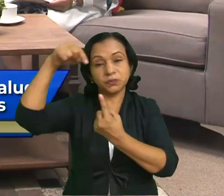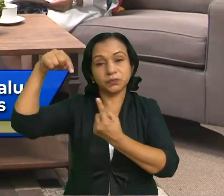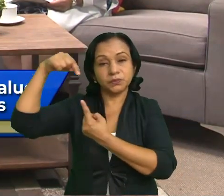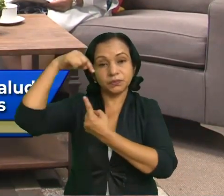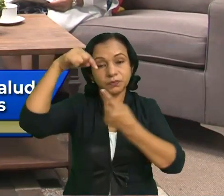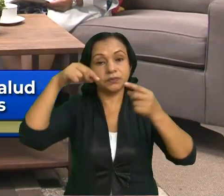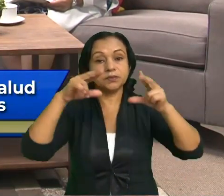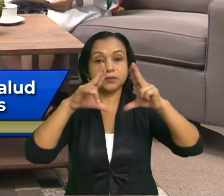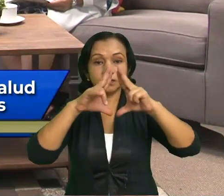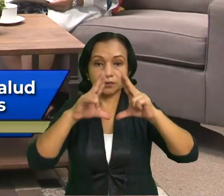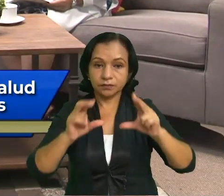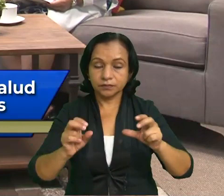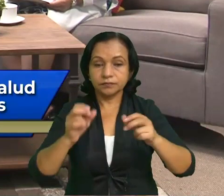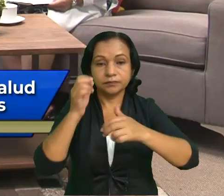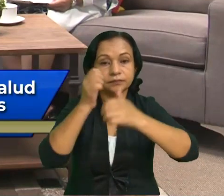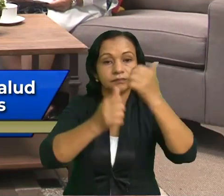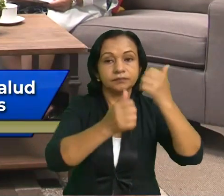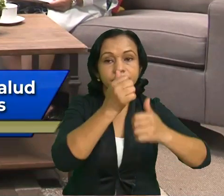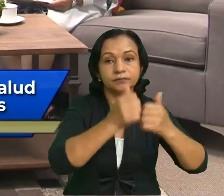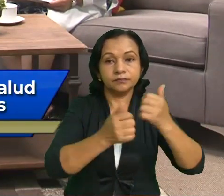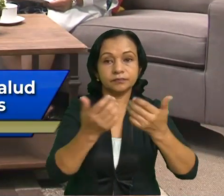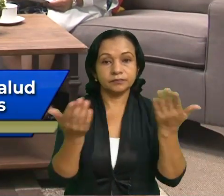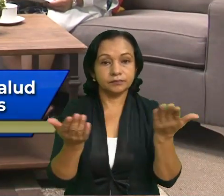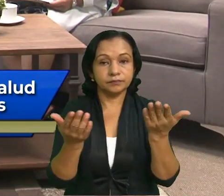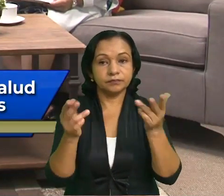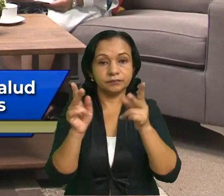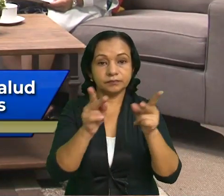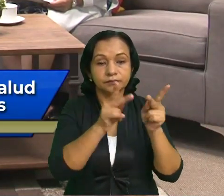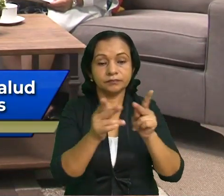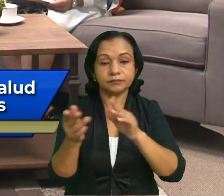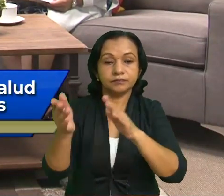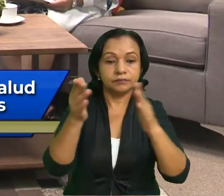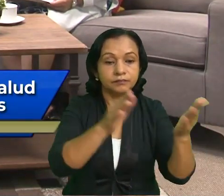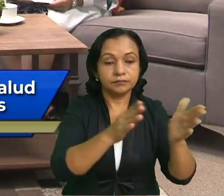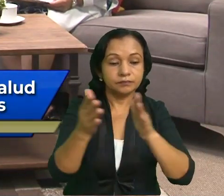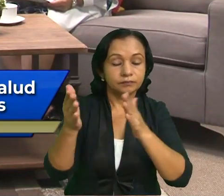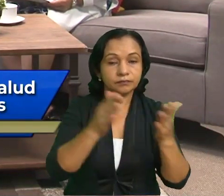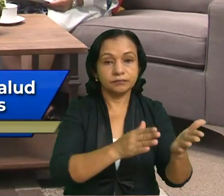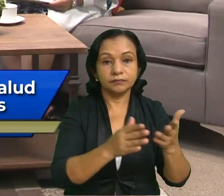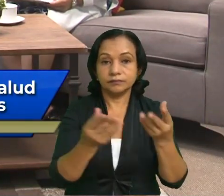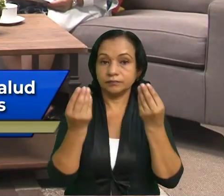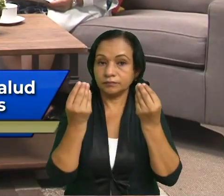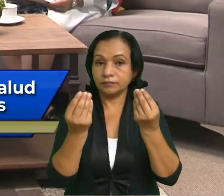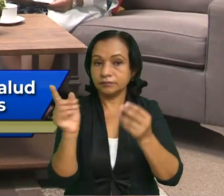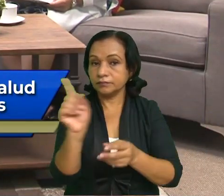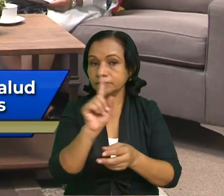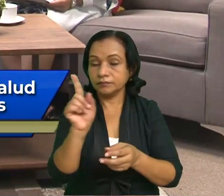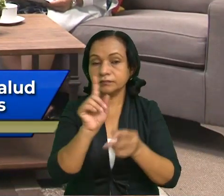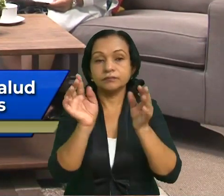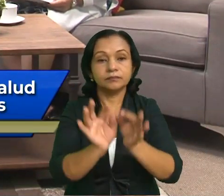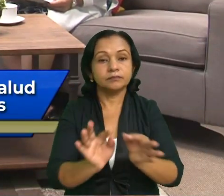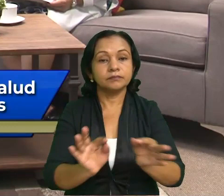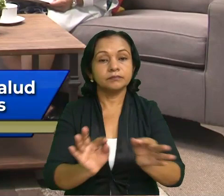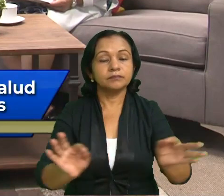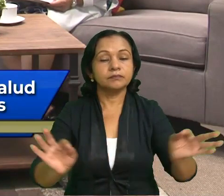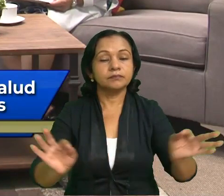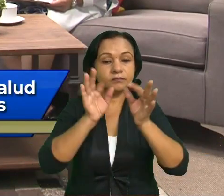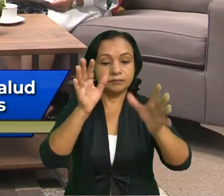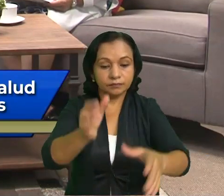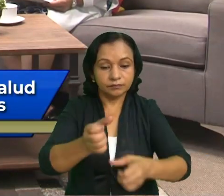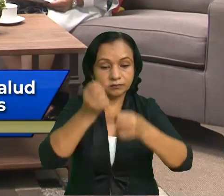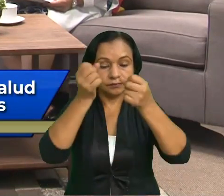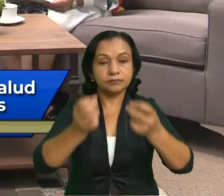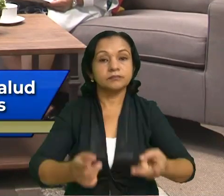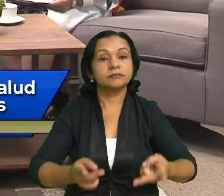nacional que produjo daños pero no lesionó a las personas humanas no hubo pérdidas y eso es lo más importante en este proceso salvar vida